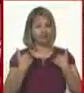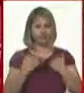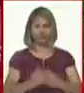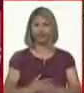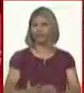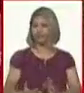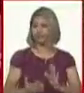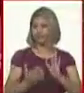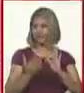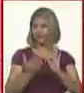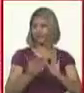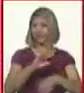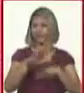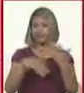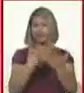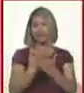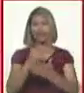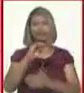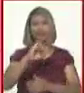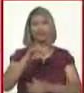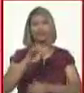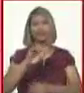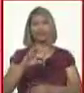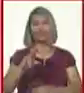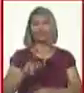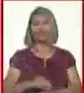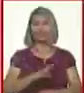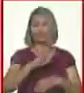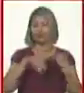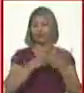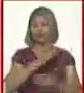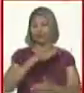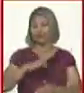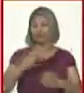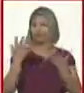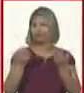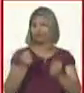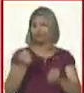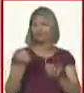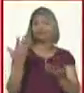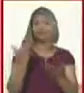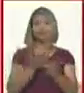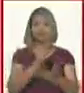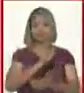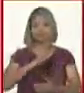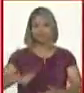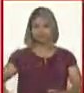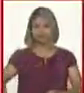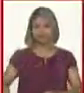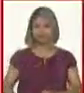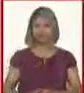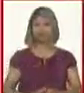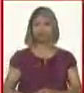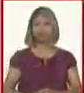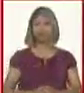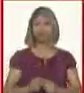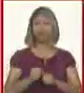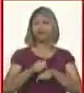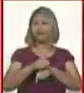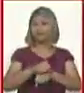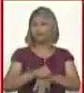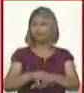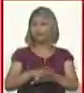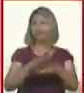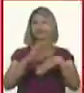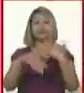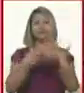tenemos, estará todo el ejecutivo, estará todo el consejo. Queremos que esté el alcalde. Ustedes saben, sí, que hay desfile cívico.